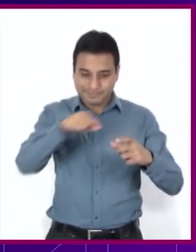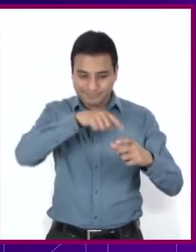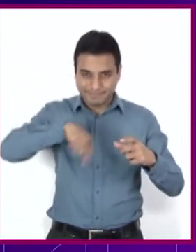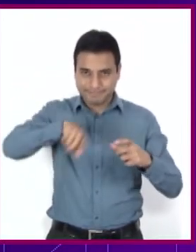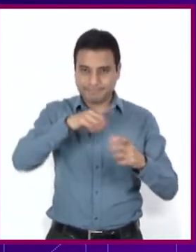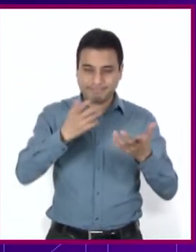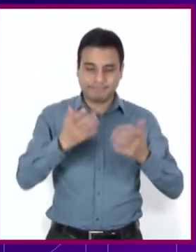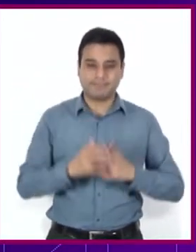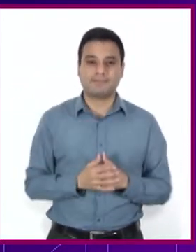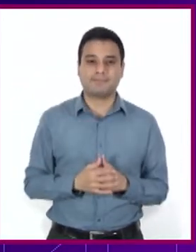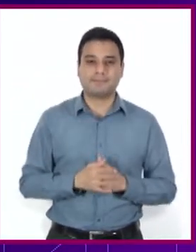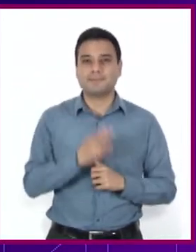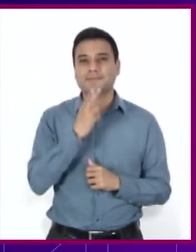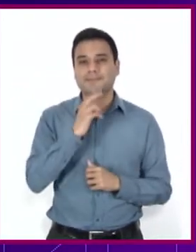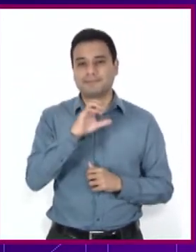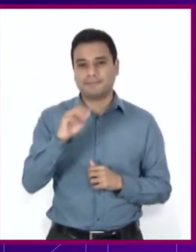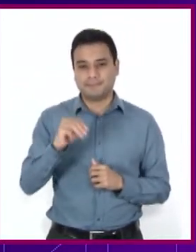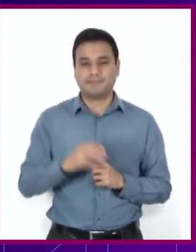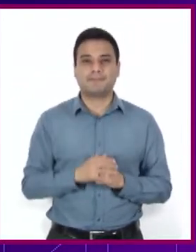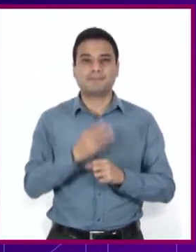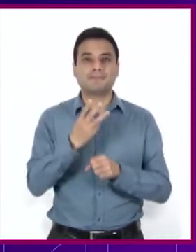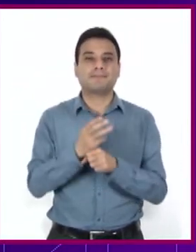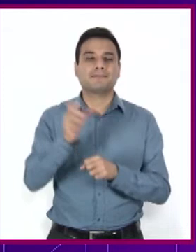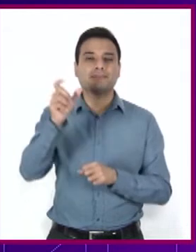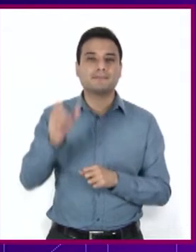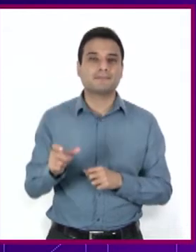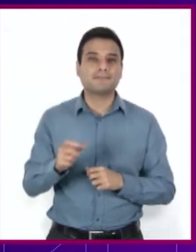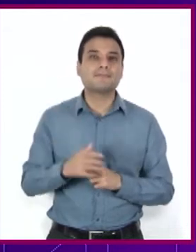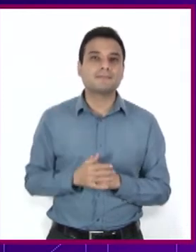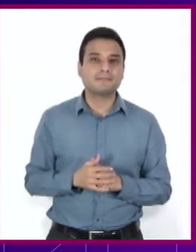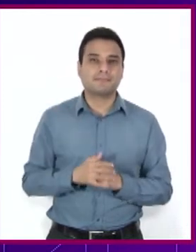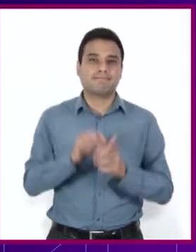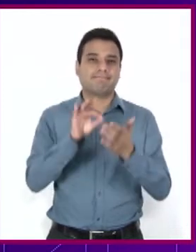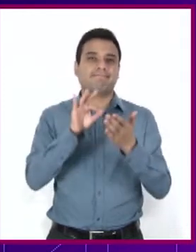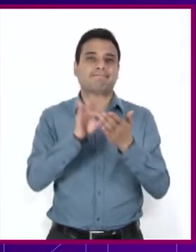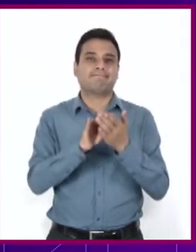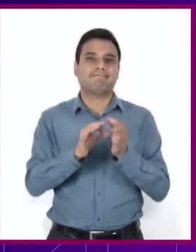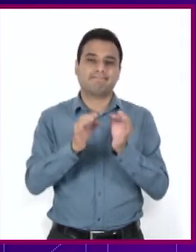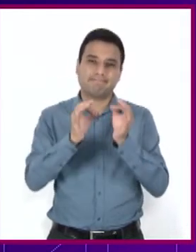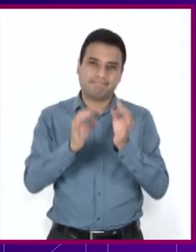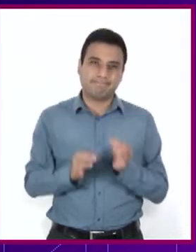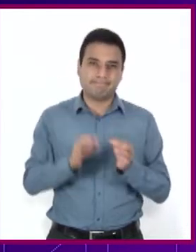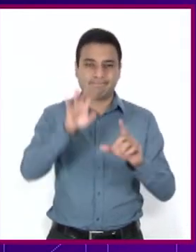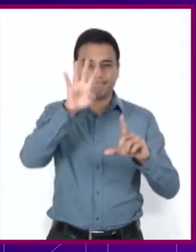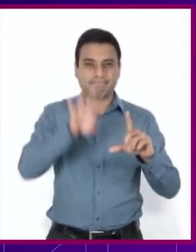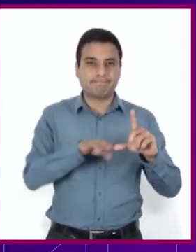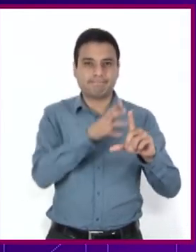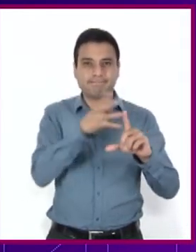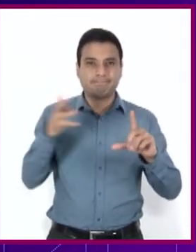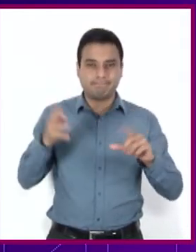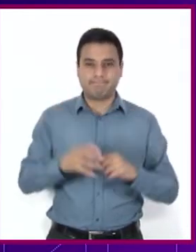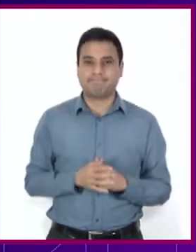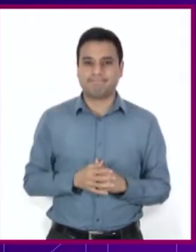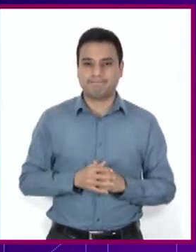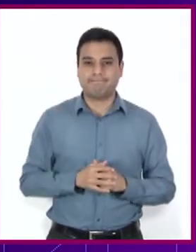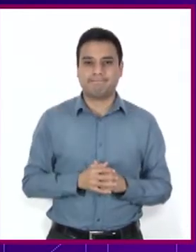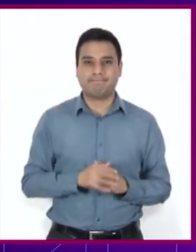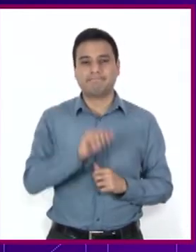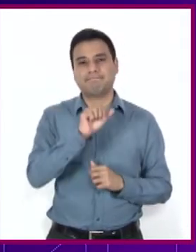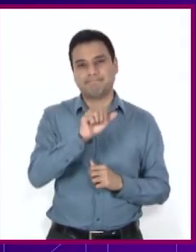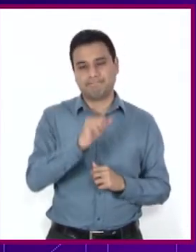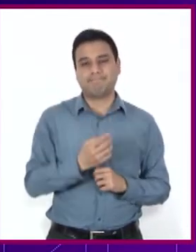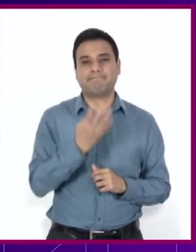último, en la tercera columna se tiene los puntos coordenados o coordenadas que están definidos como punto A